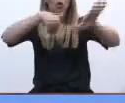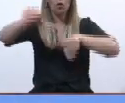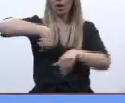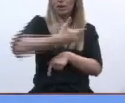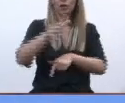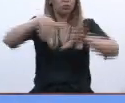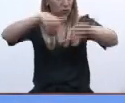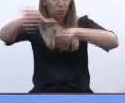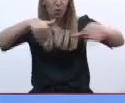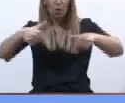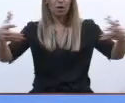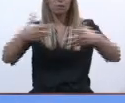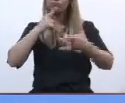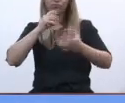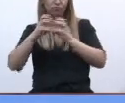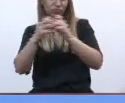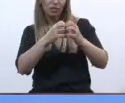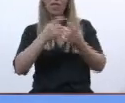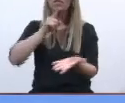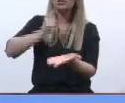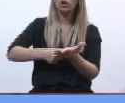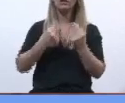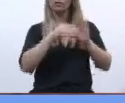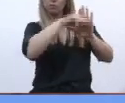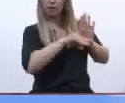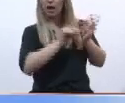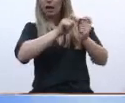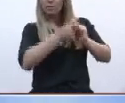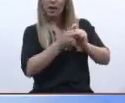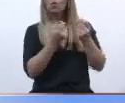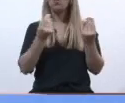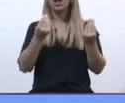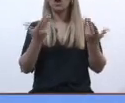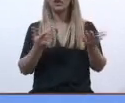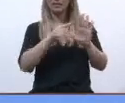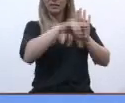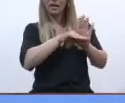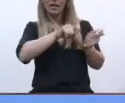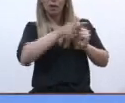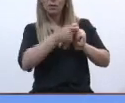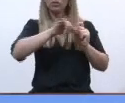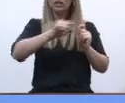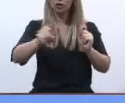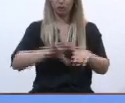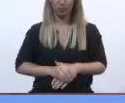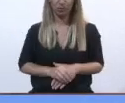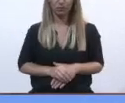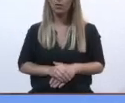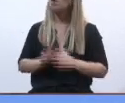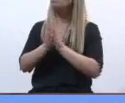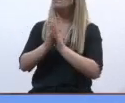a decidir si cambiamos o no estos valores que tenemos consagrados. Cierre, por favor, senador.